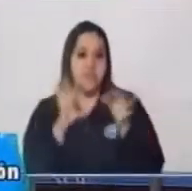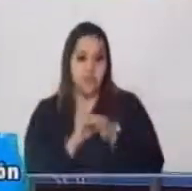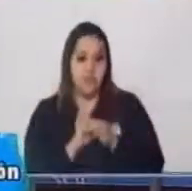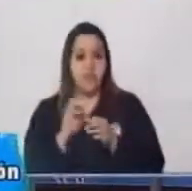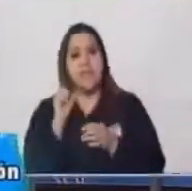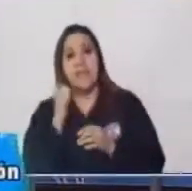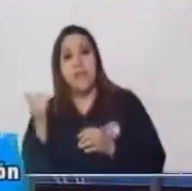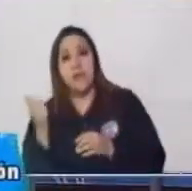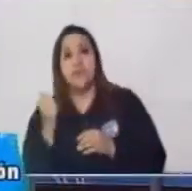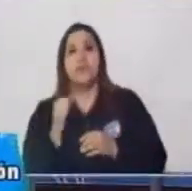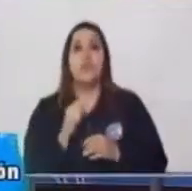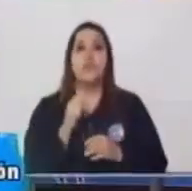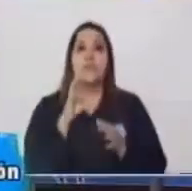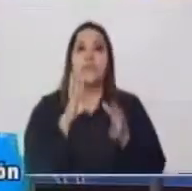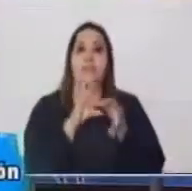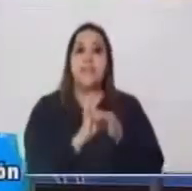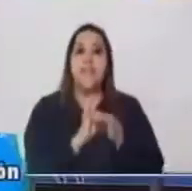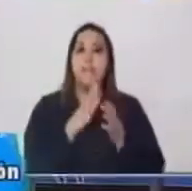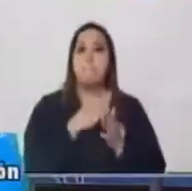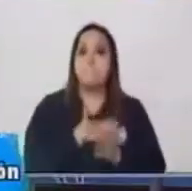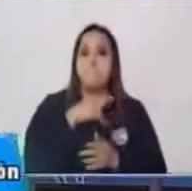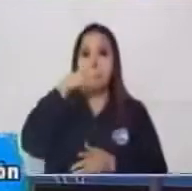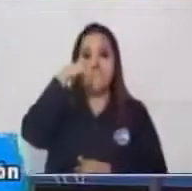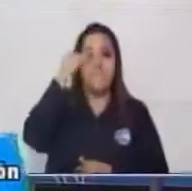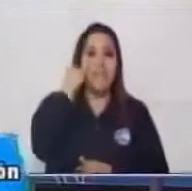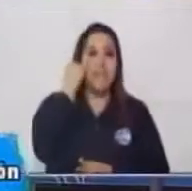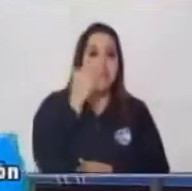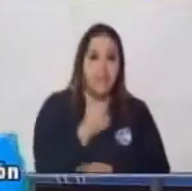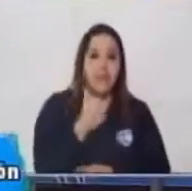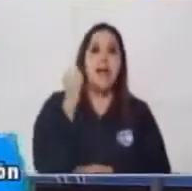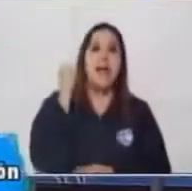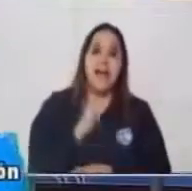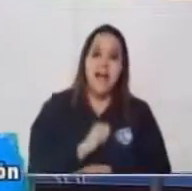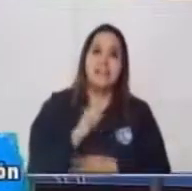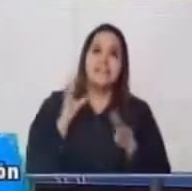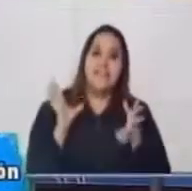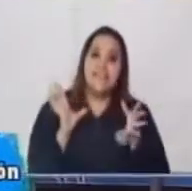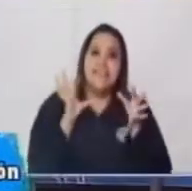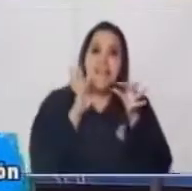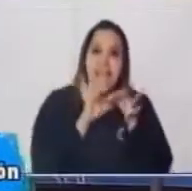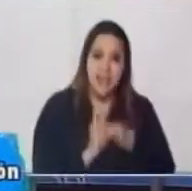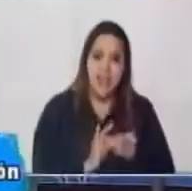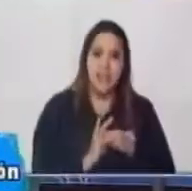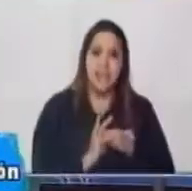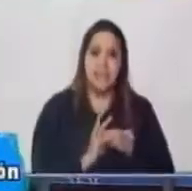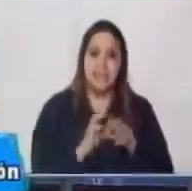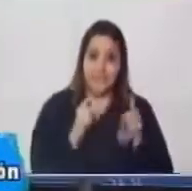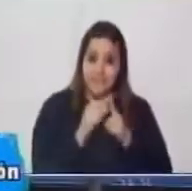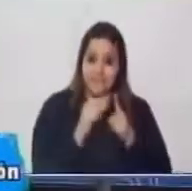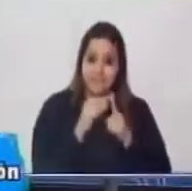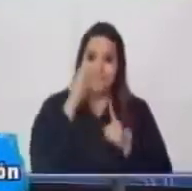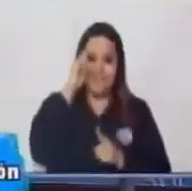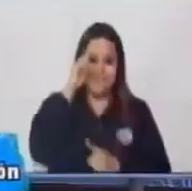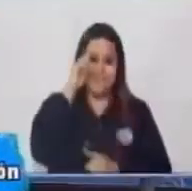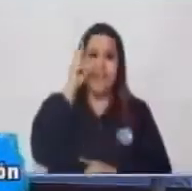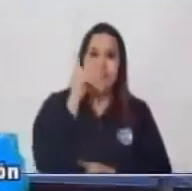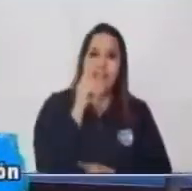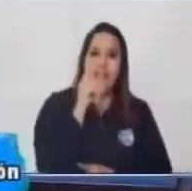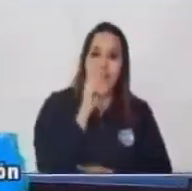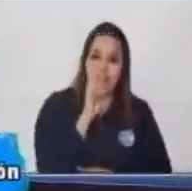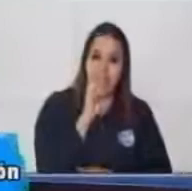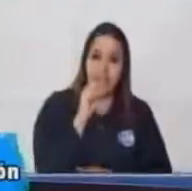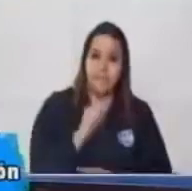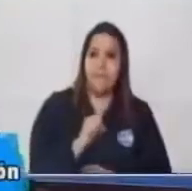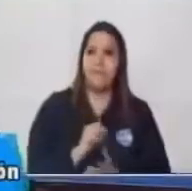tía es indirecto. ¿Por qué? Porque estamos utilizando una de las palabras de enlace que te había enseñado. Entonces peguémoslo correctamente en nuestro